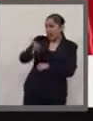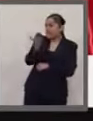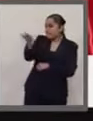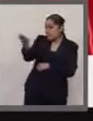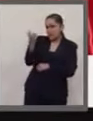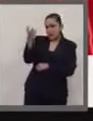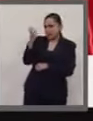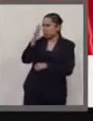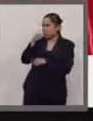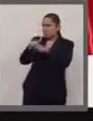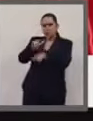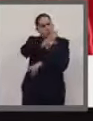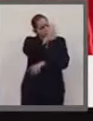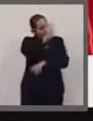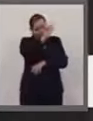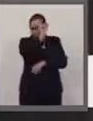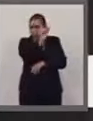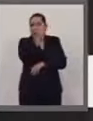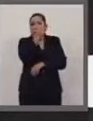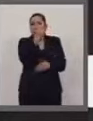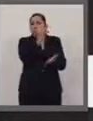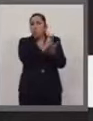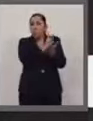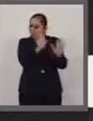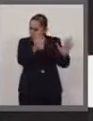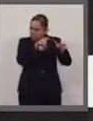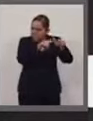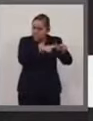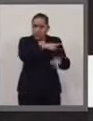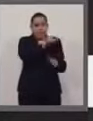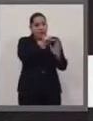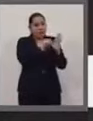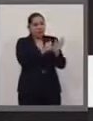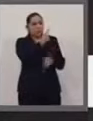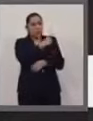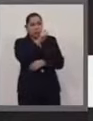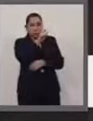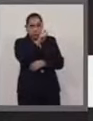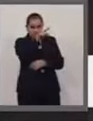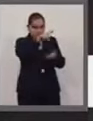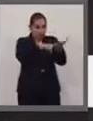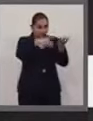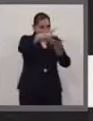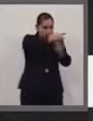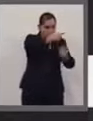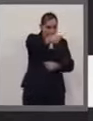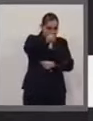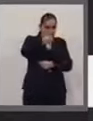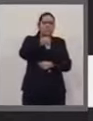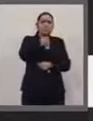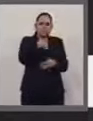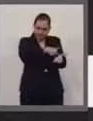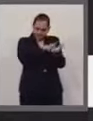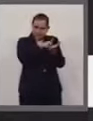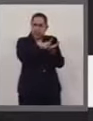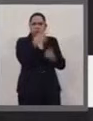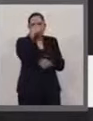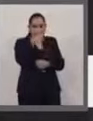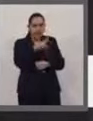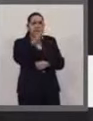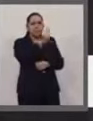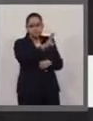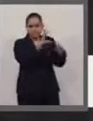solo eso, en diputada ese presidenta, porque el artículo 120 me da, por la alusión personal que usted me hizo, derecho a